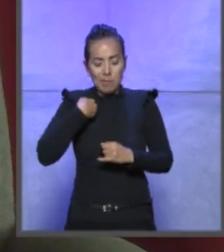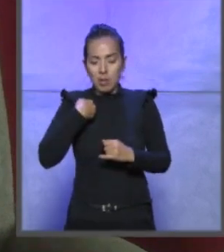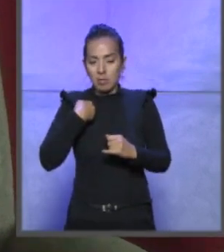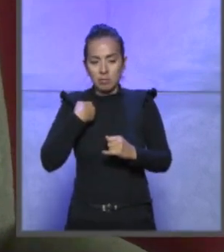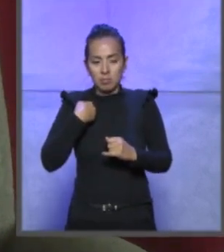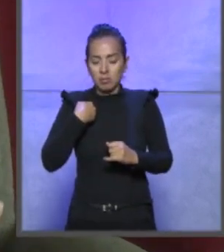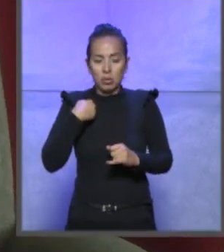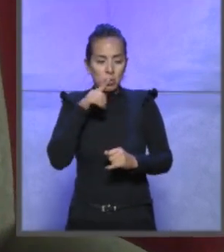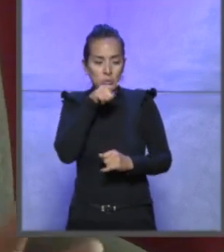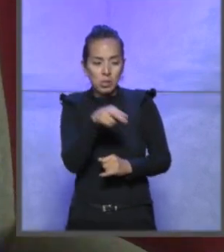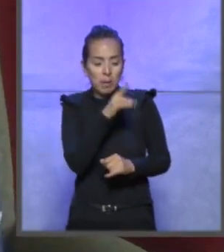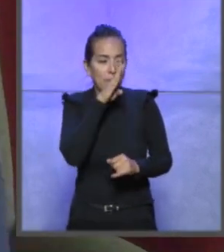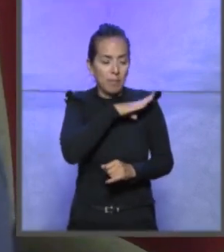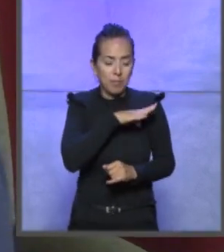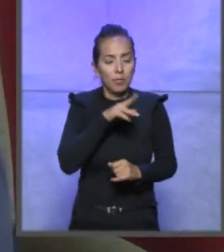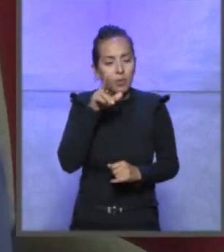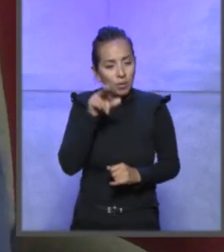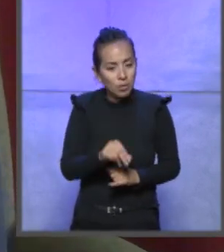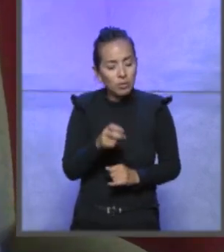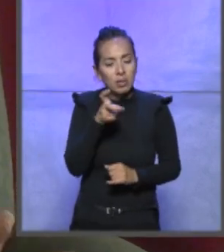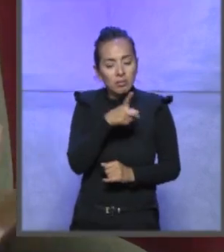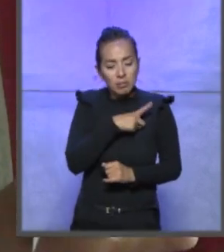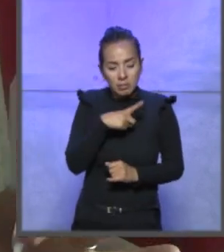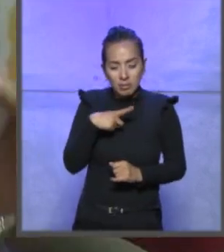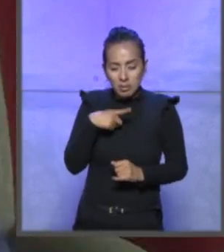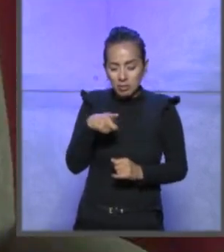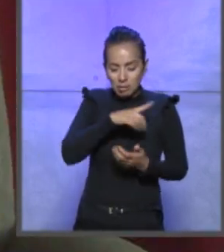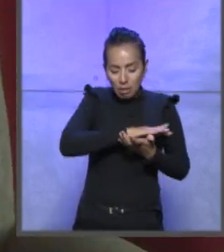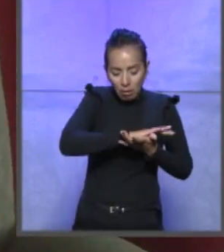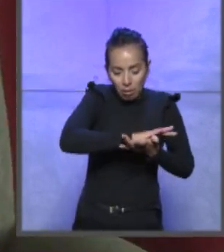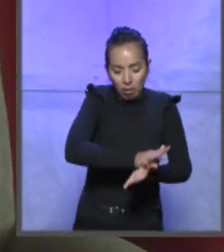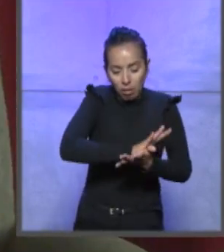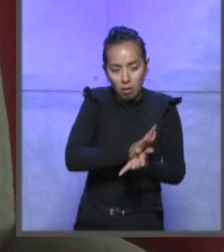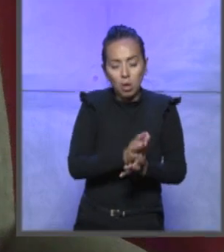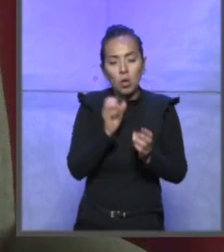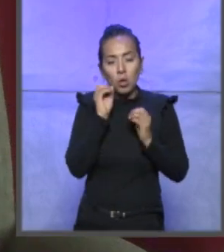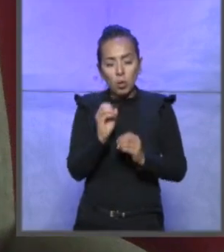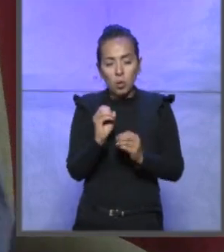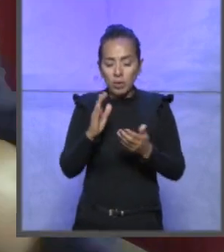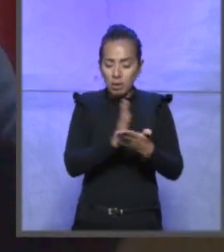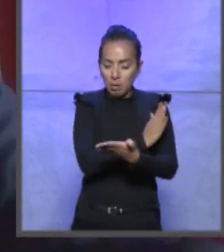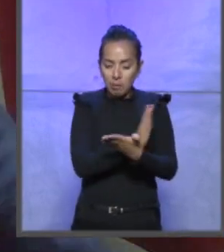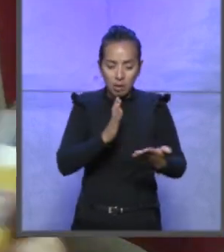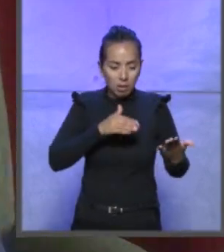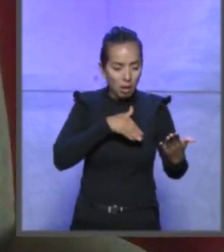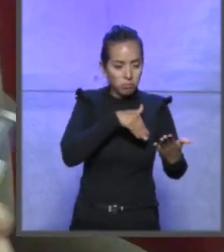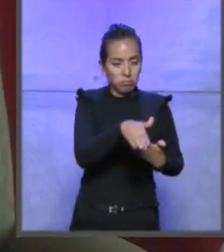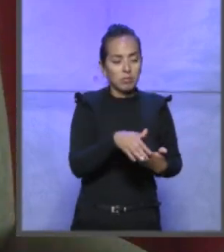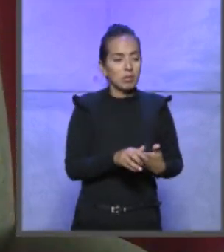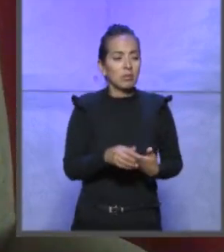no piensan así, pues están mal y deben ser objeto de discriminación o de apartarlos,